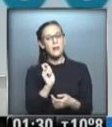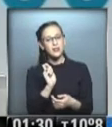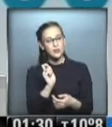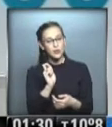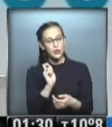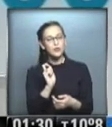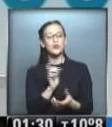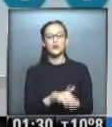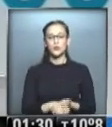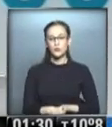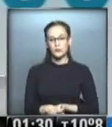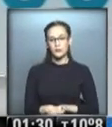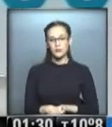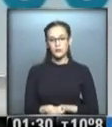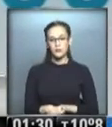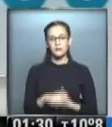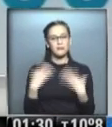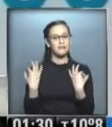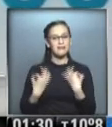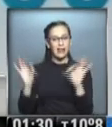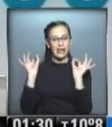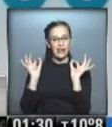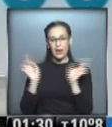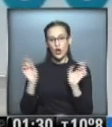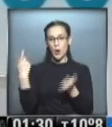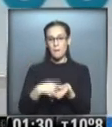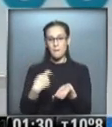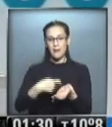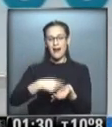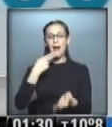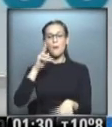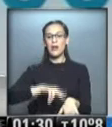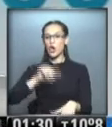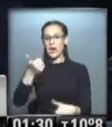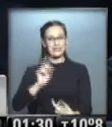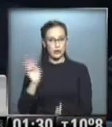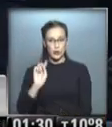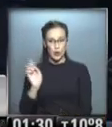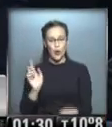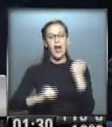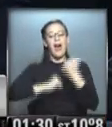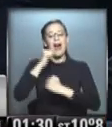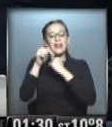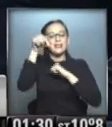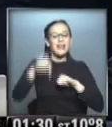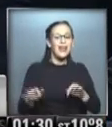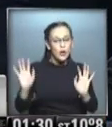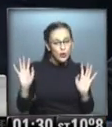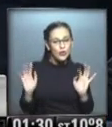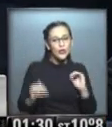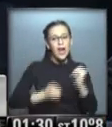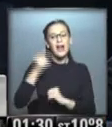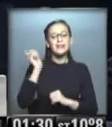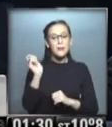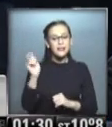15.000 pesos quedan fuera del pago del impuesto a las ganancias. Hasta ahora, es decir, hasta este